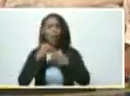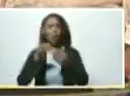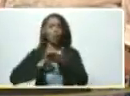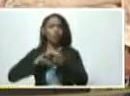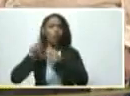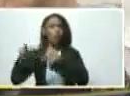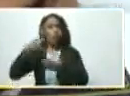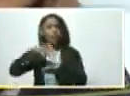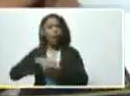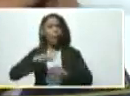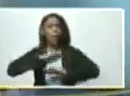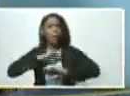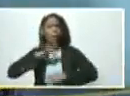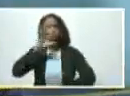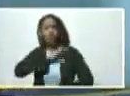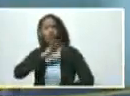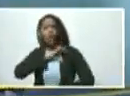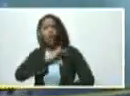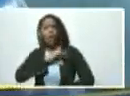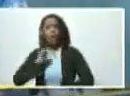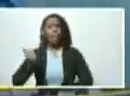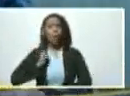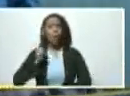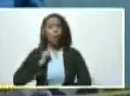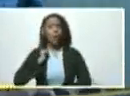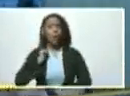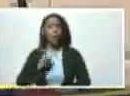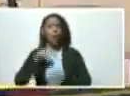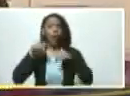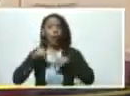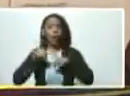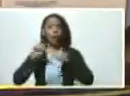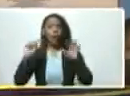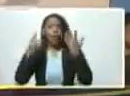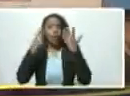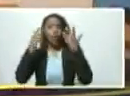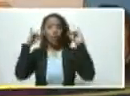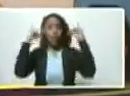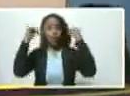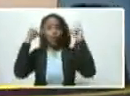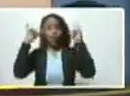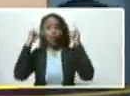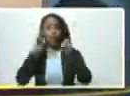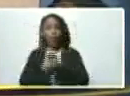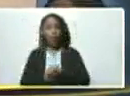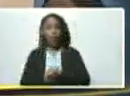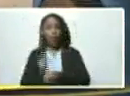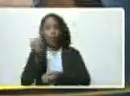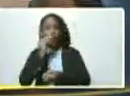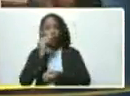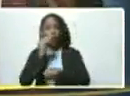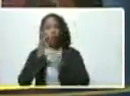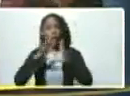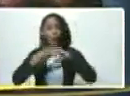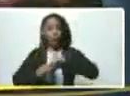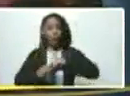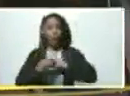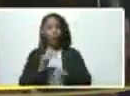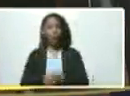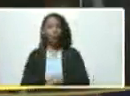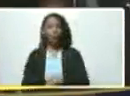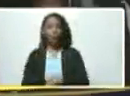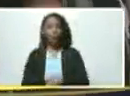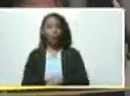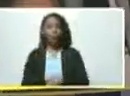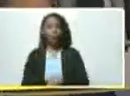ese estado de bienestar social, y aprovechando este sexto aniversario de los Comités Locales de Abastecimiento y Producción,